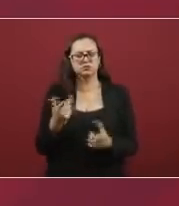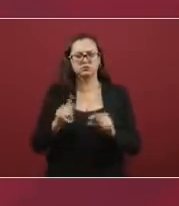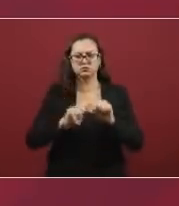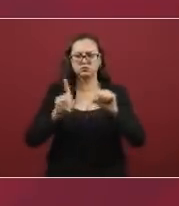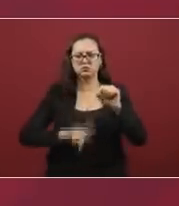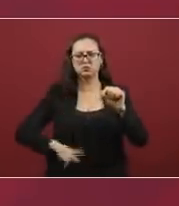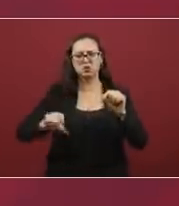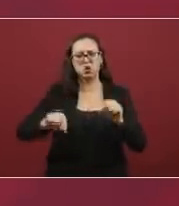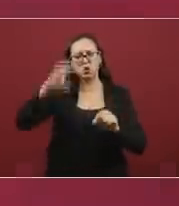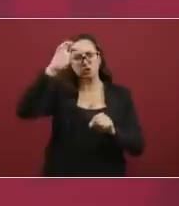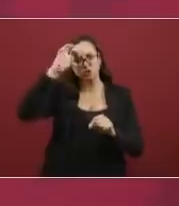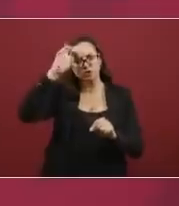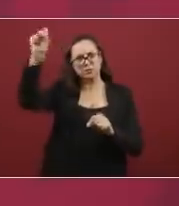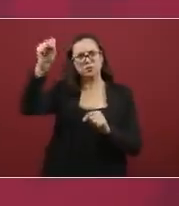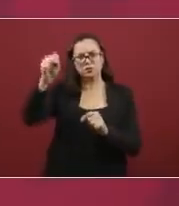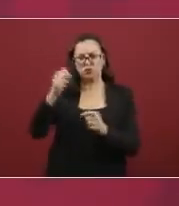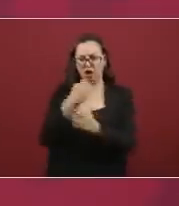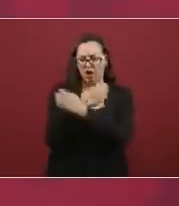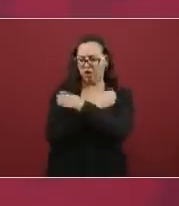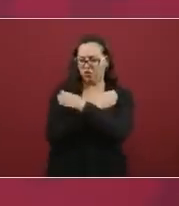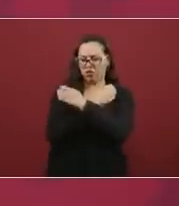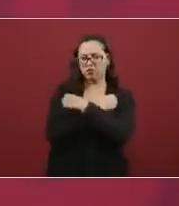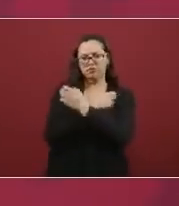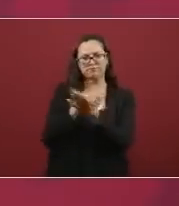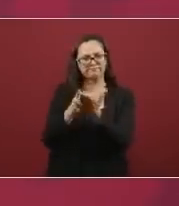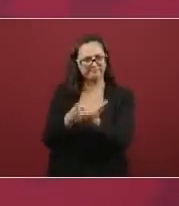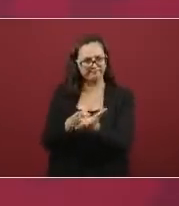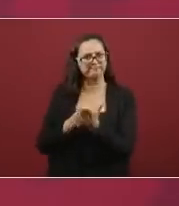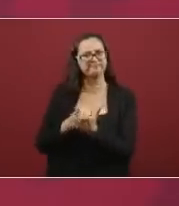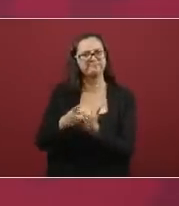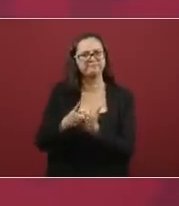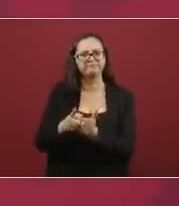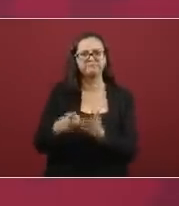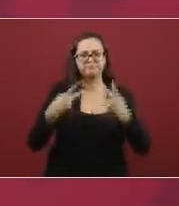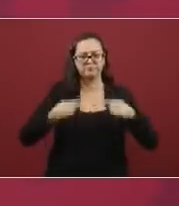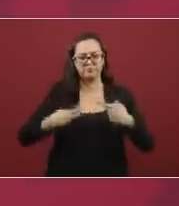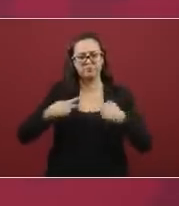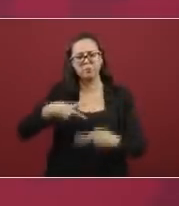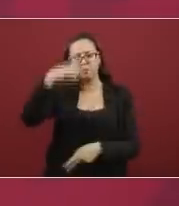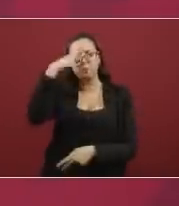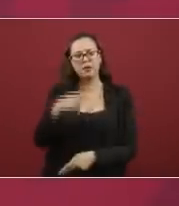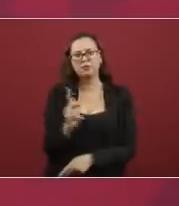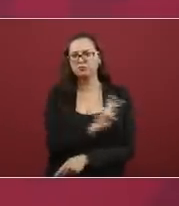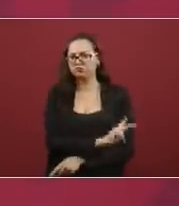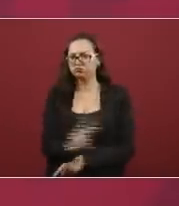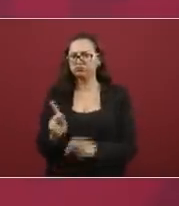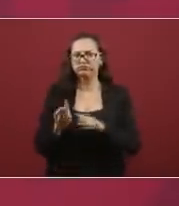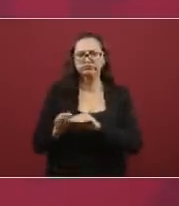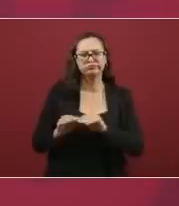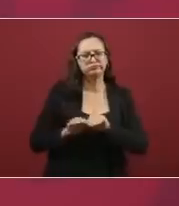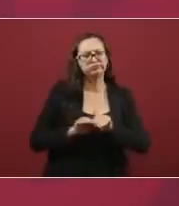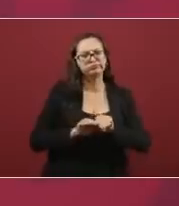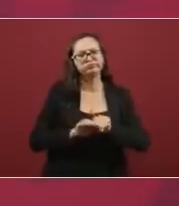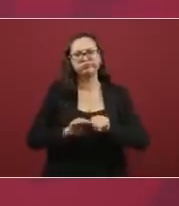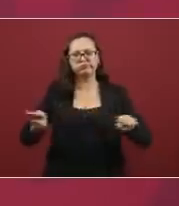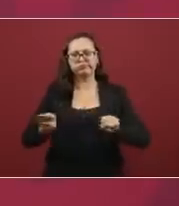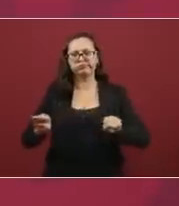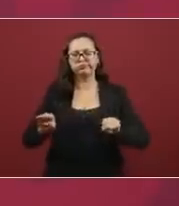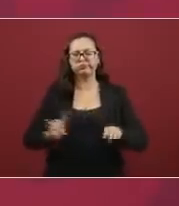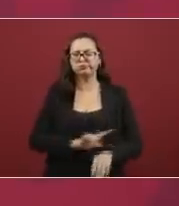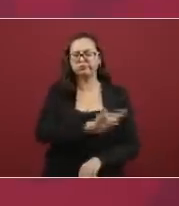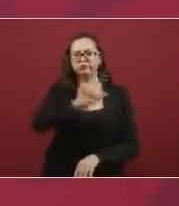un derecho de todos los mexicanos. Y entonces ahí en esa reforma se